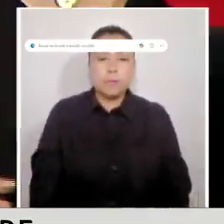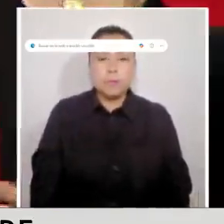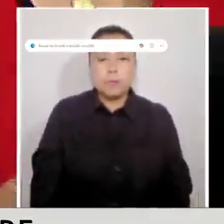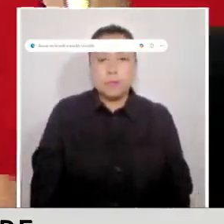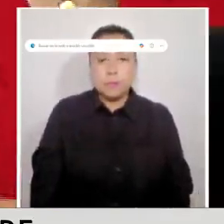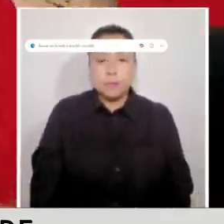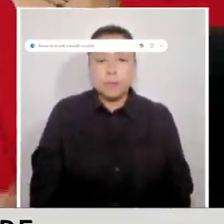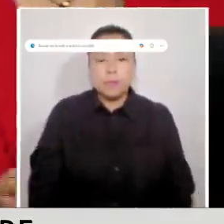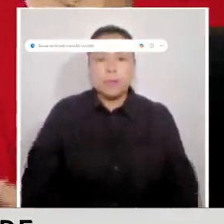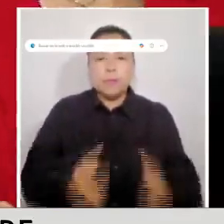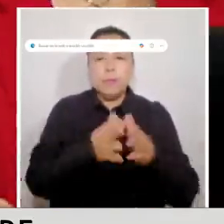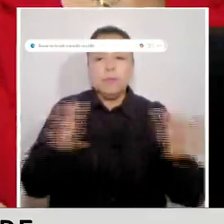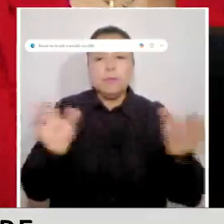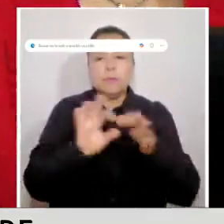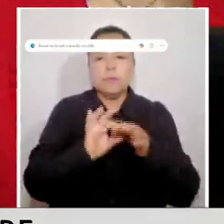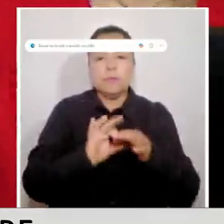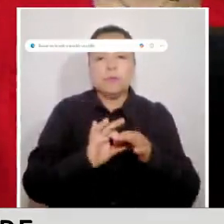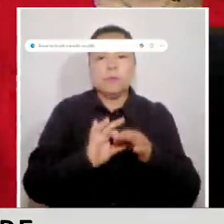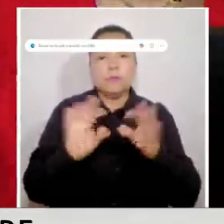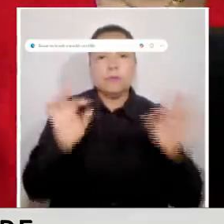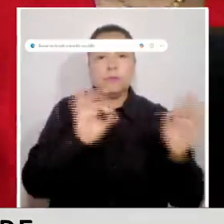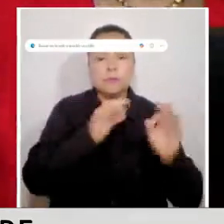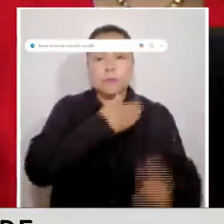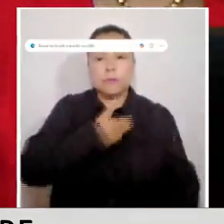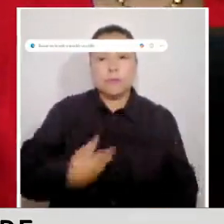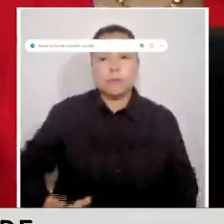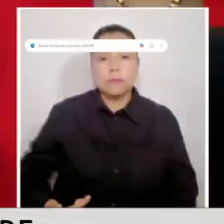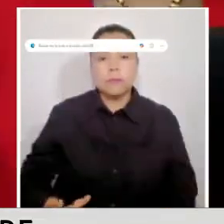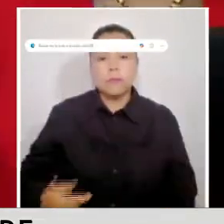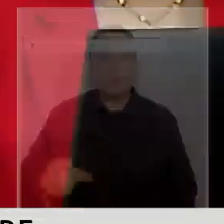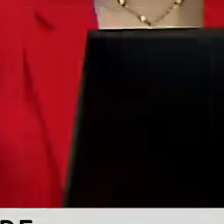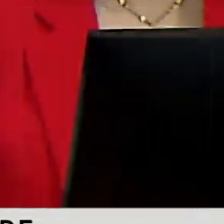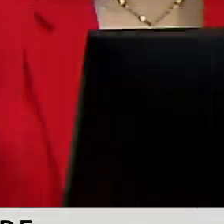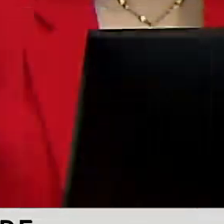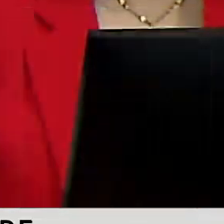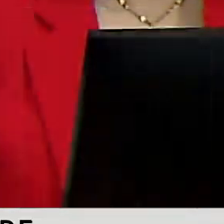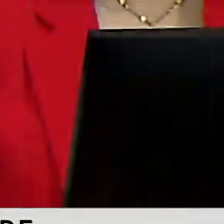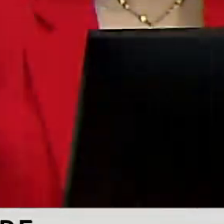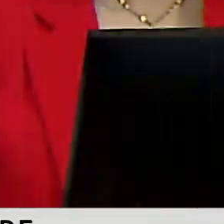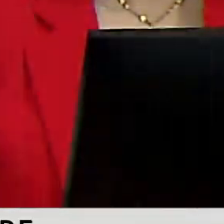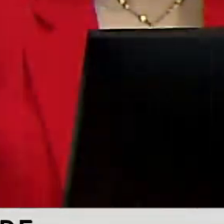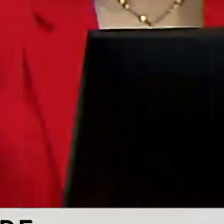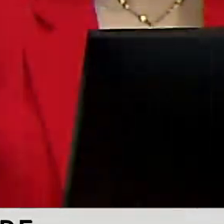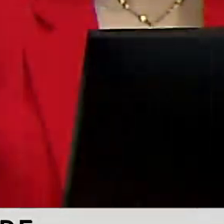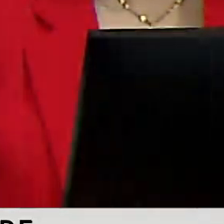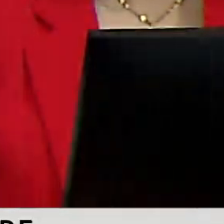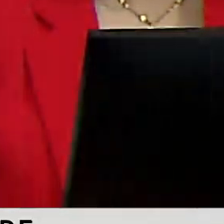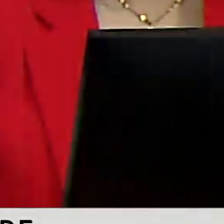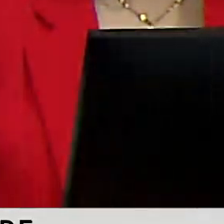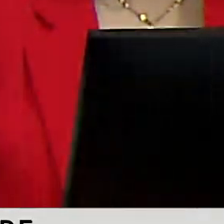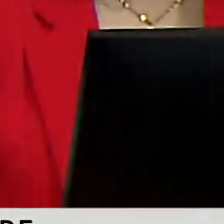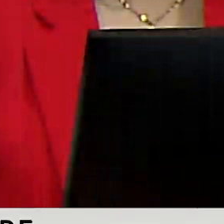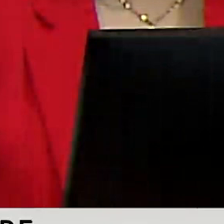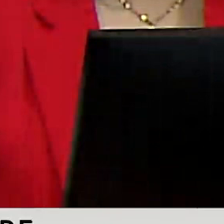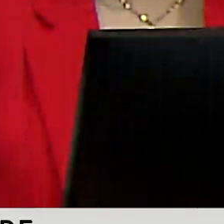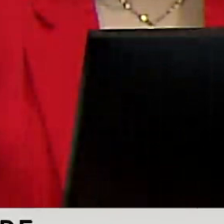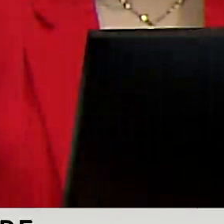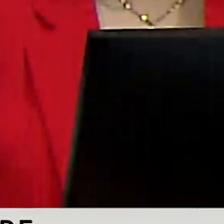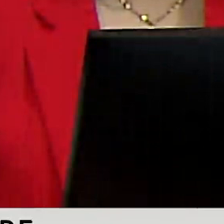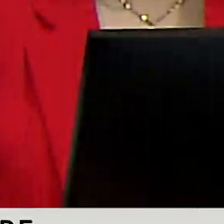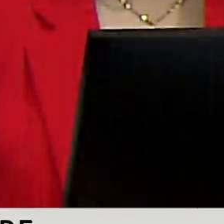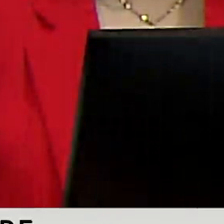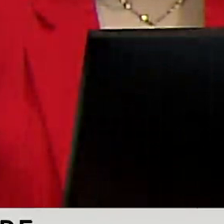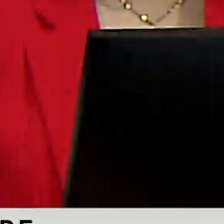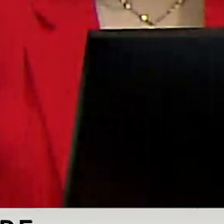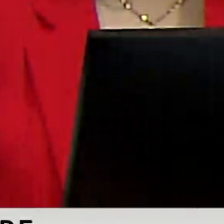Muchas gracias señora presidenta mire Esta es una de las reformas más importantes y más sustantivas que ha tenido nuestro código procesal